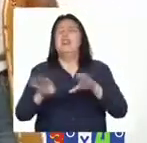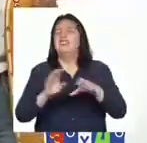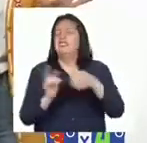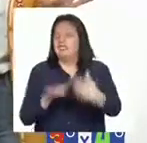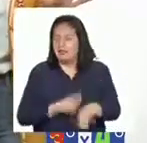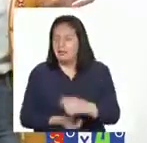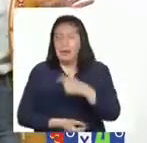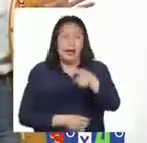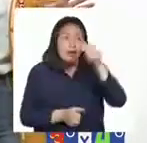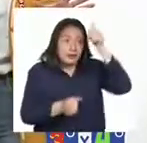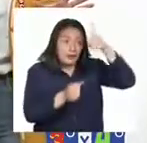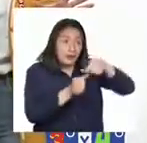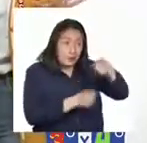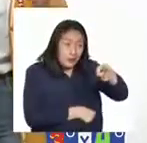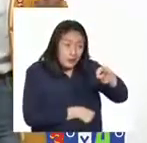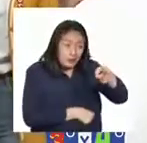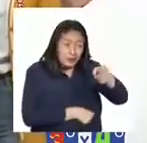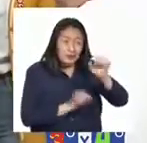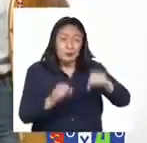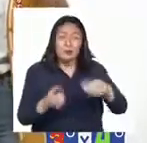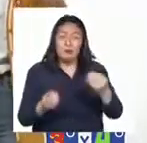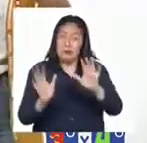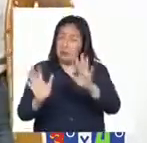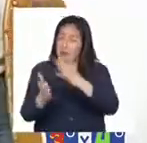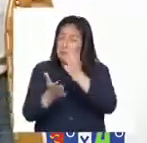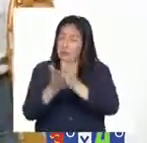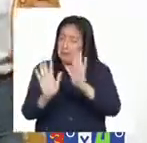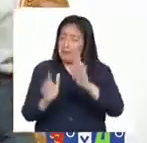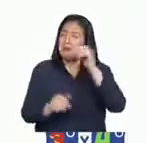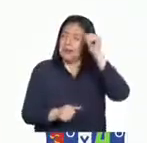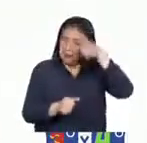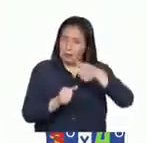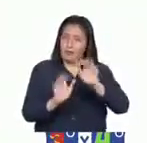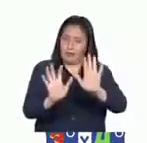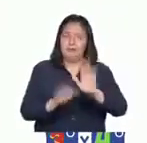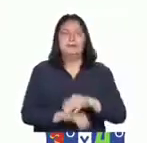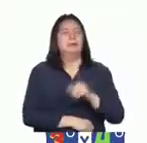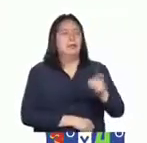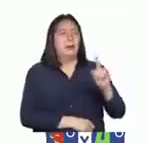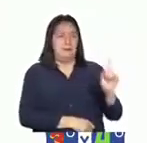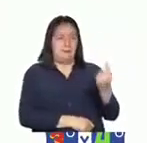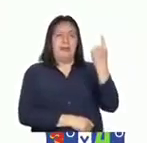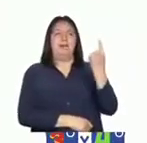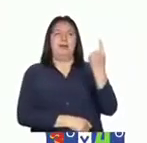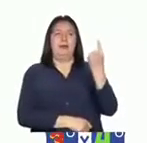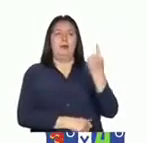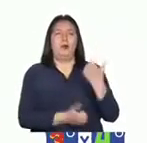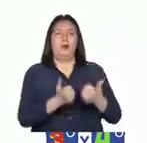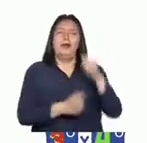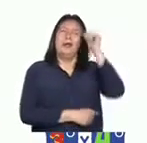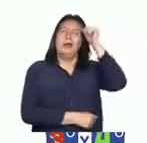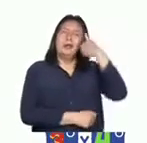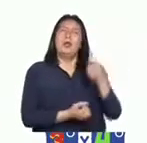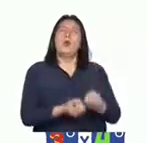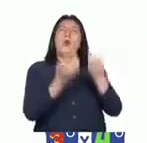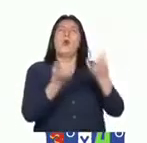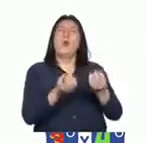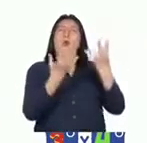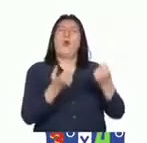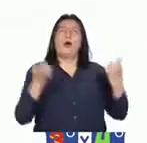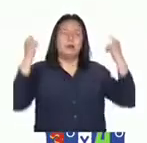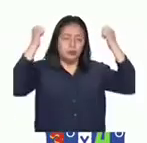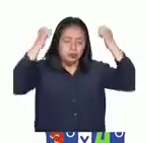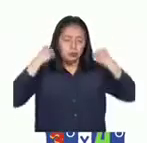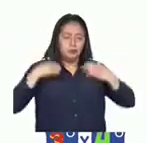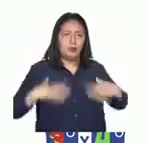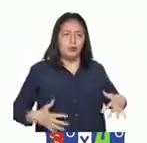realizar. ¿Recuerdas cómo lo hicieron? No hay problema, vamos a repasarlo. Lo primero que hicieron fue recordar la cantidad de